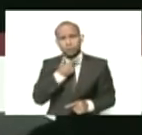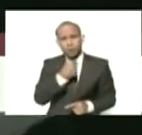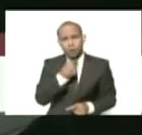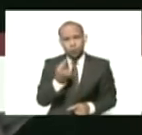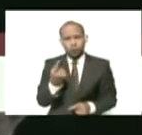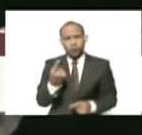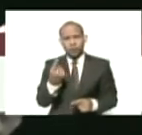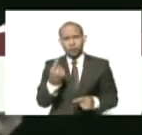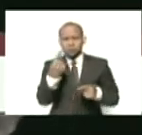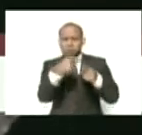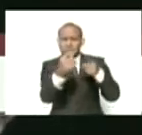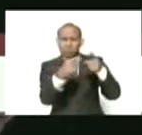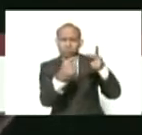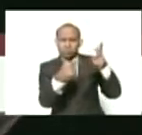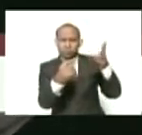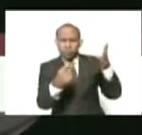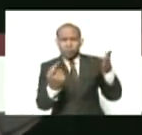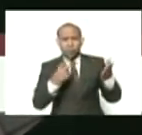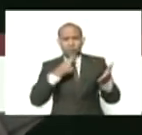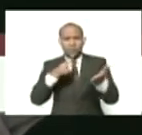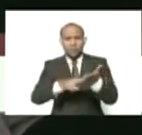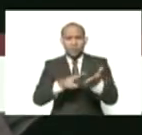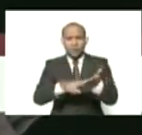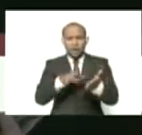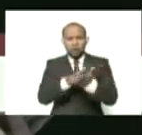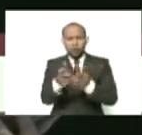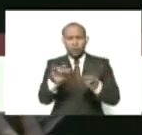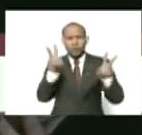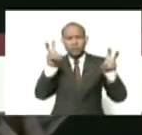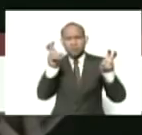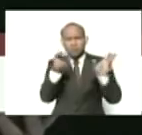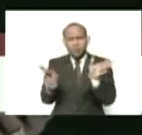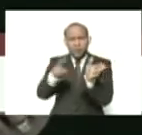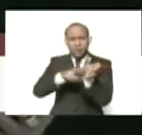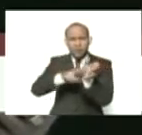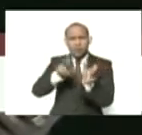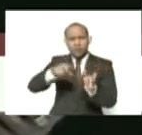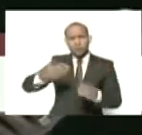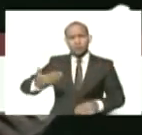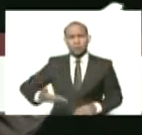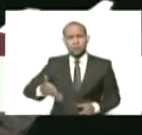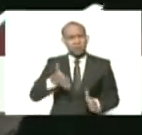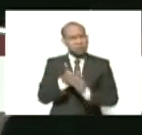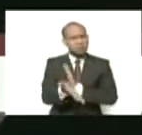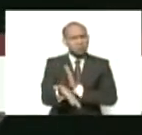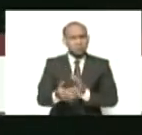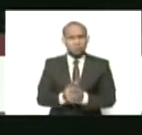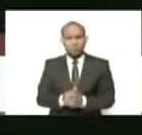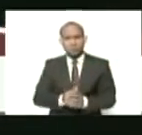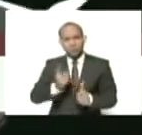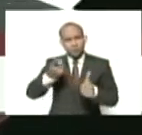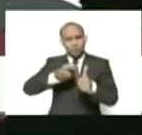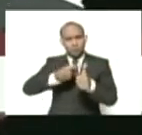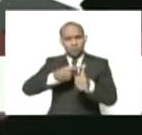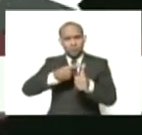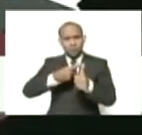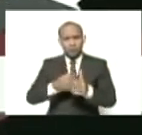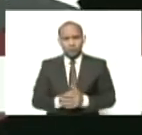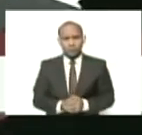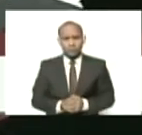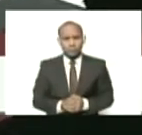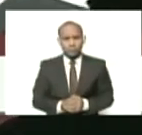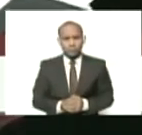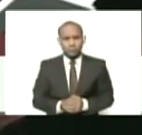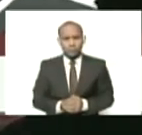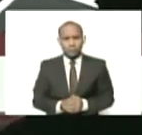mencionar las más reiteradas e importantes. La primera